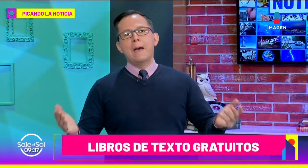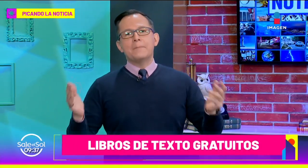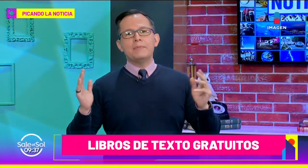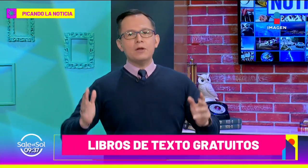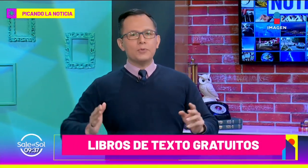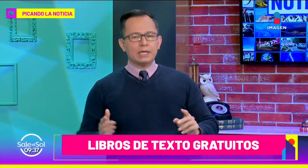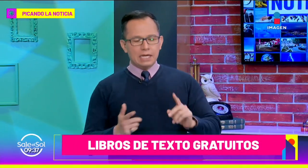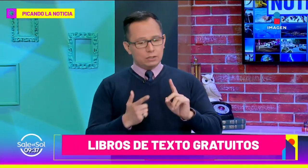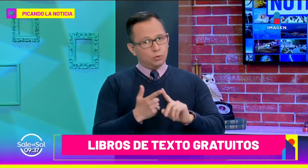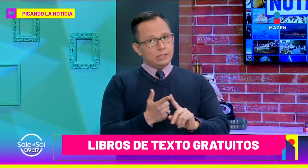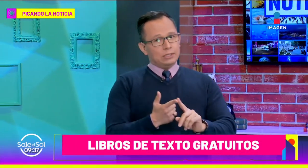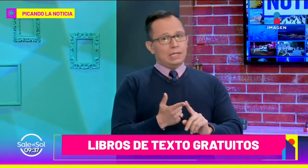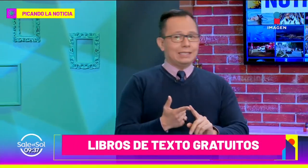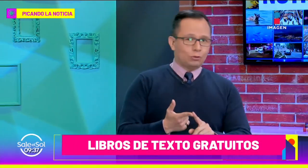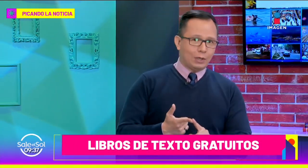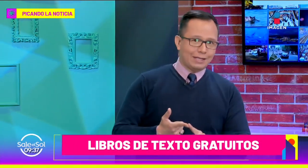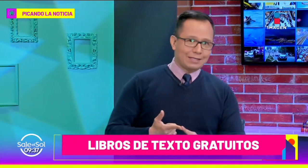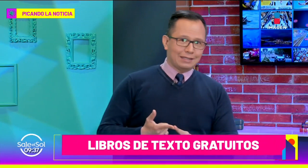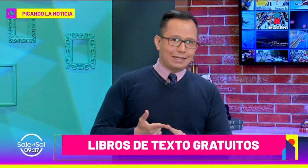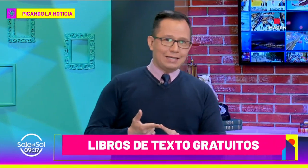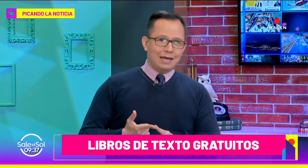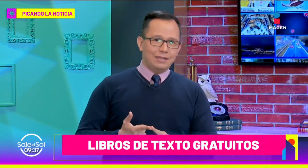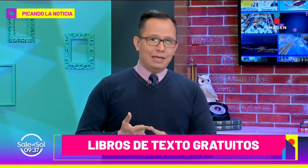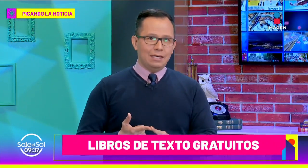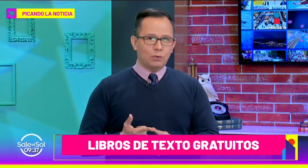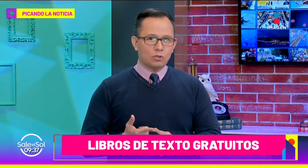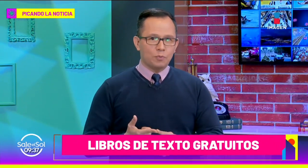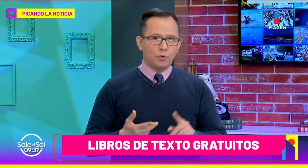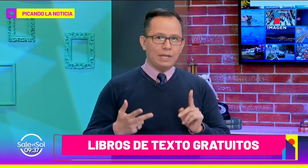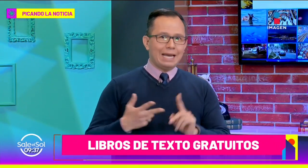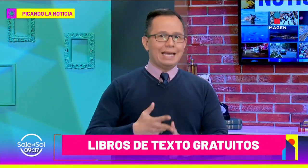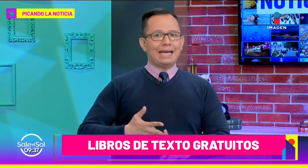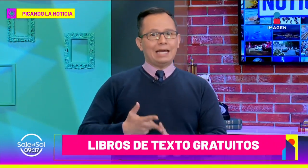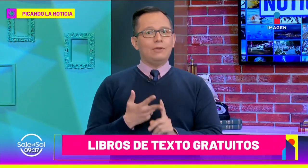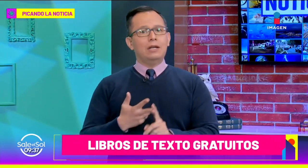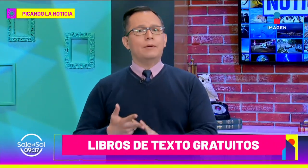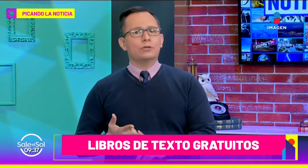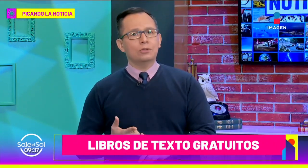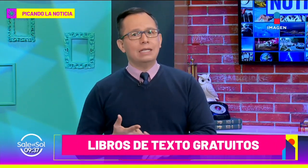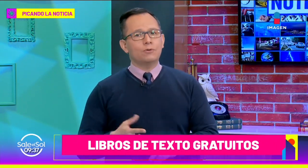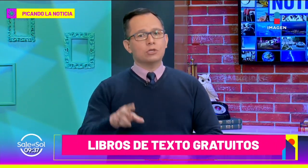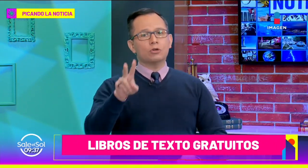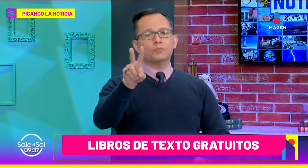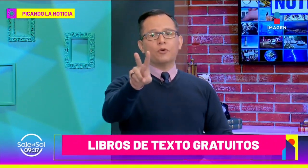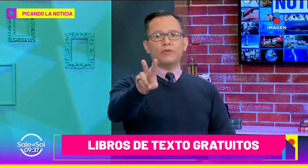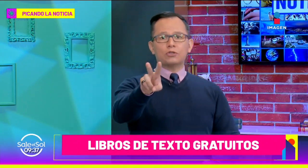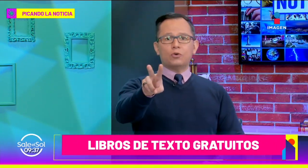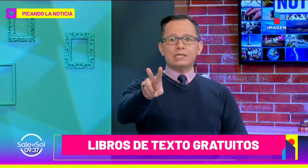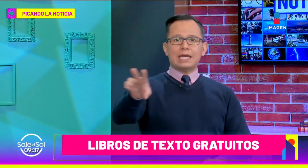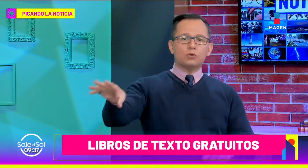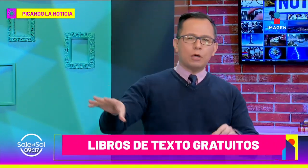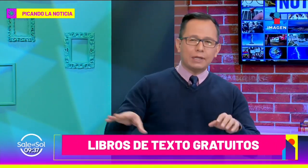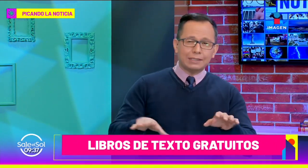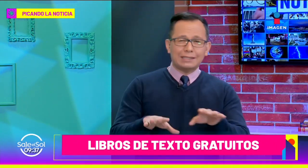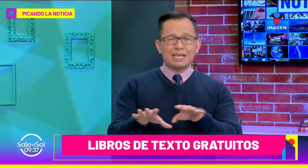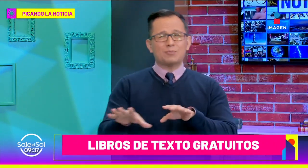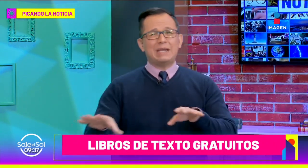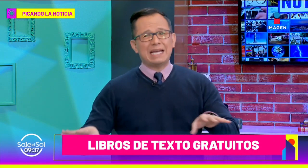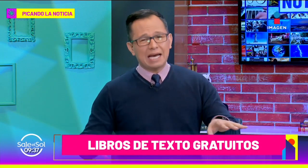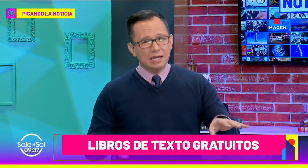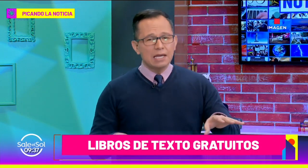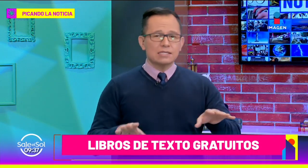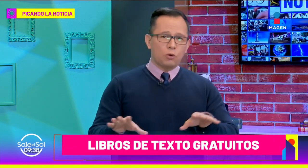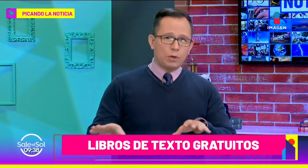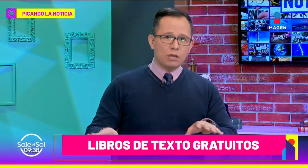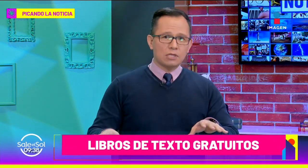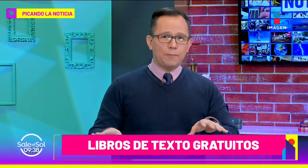gozadera. Primero porque estuvo la titular de la Secretaría de Educación Pública, el encargado de la elaboración de libros y dos profesores que ayudaron a tratar de